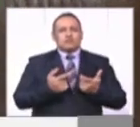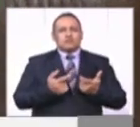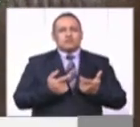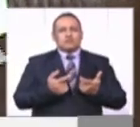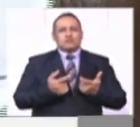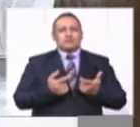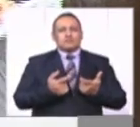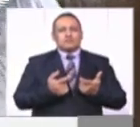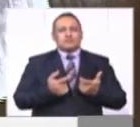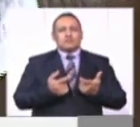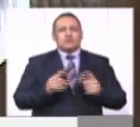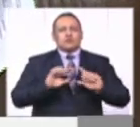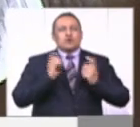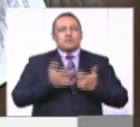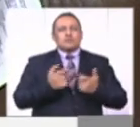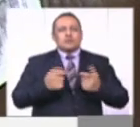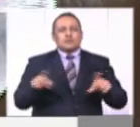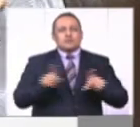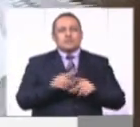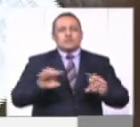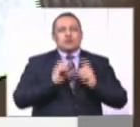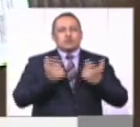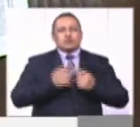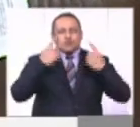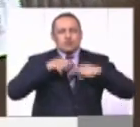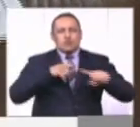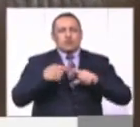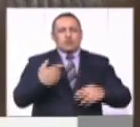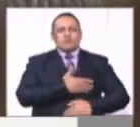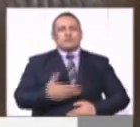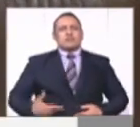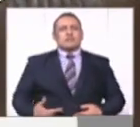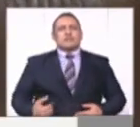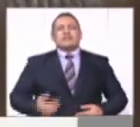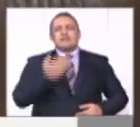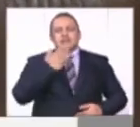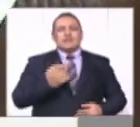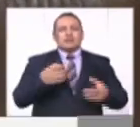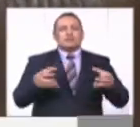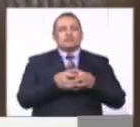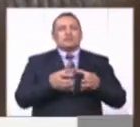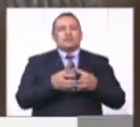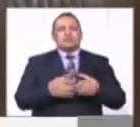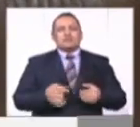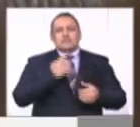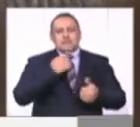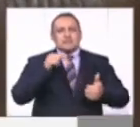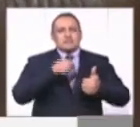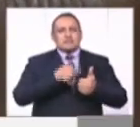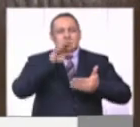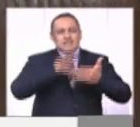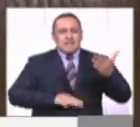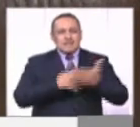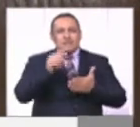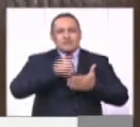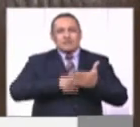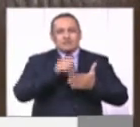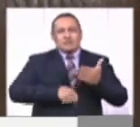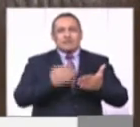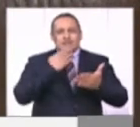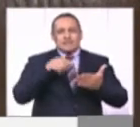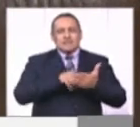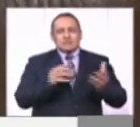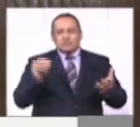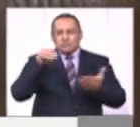eh el comité a ver de los consejos de coordinación gubernamental Quiénes lo conforman Y ninguna de las firmas de quienes los